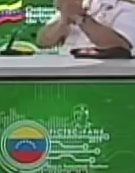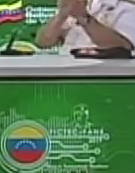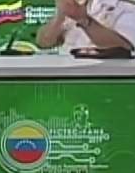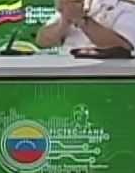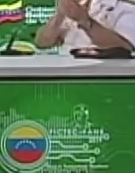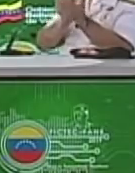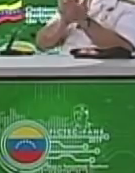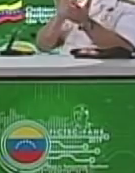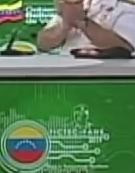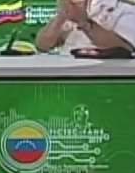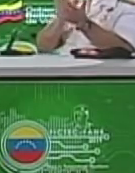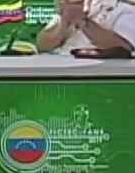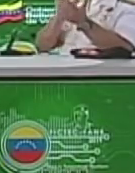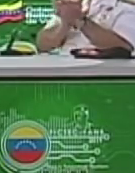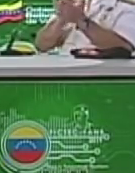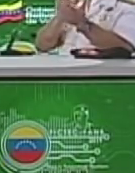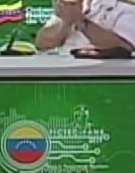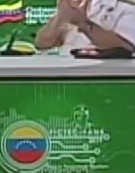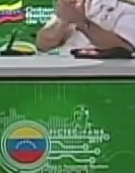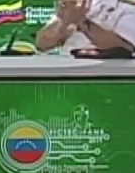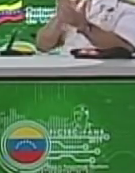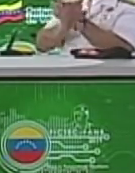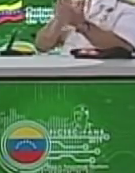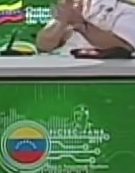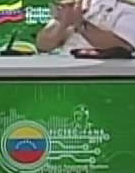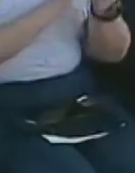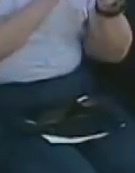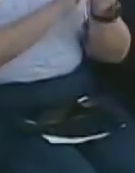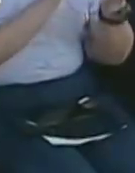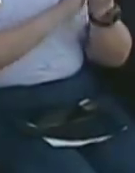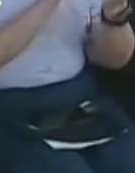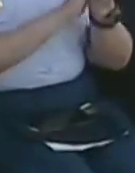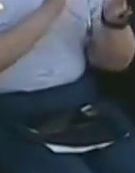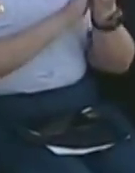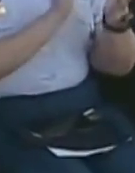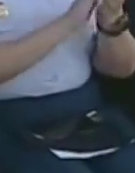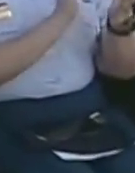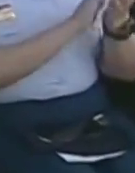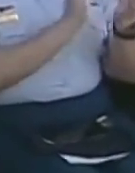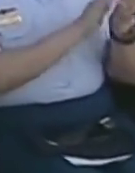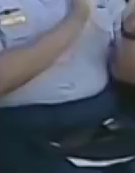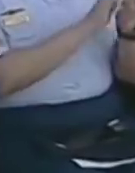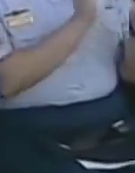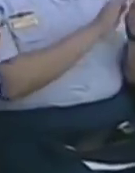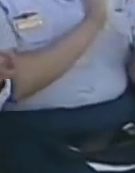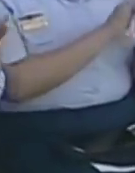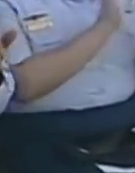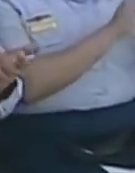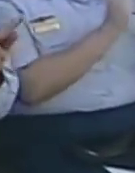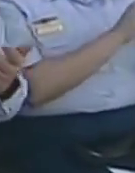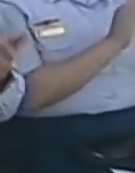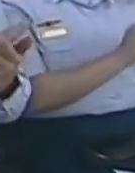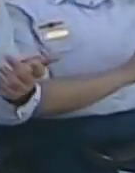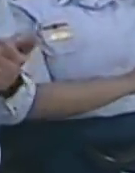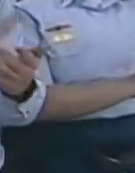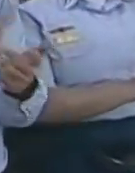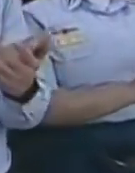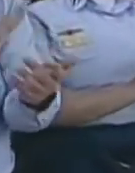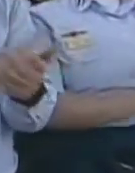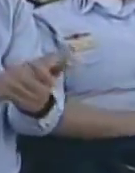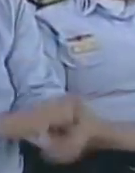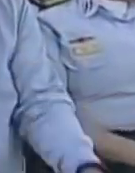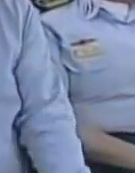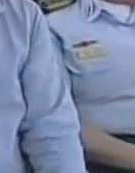económica, científica y tecnológica. ¡Que viva la ciencia y la tecnología para el desarrollo! ¡Que viva